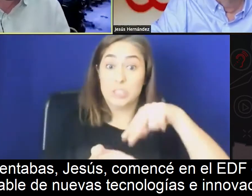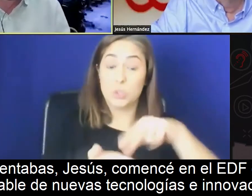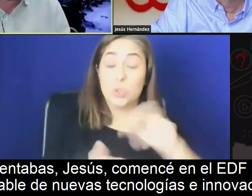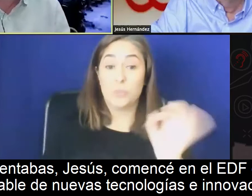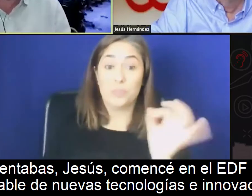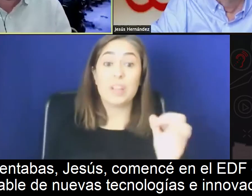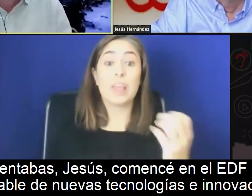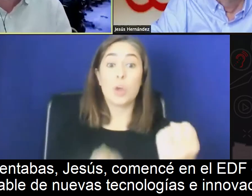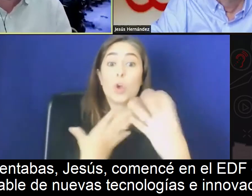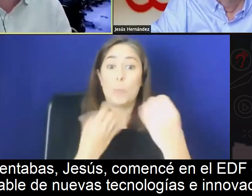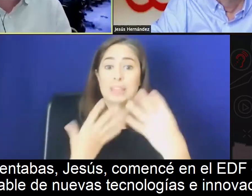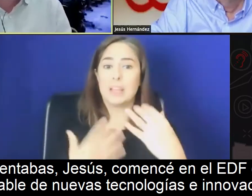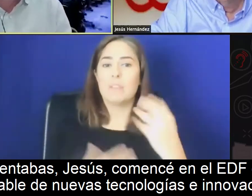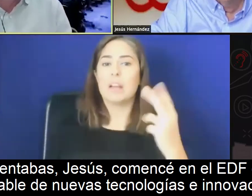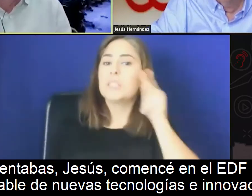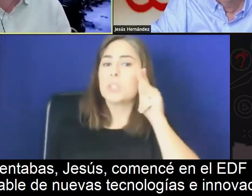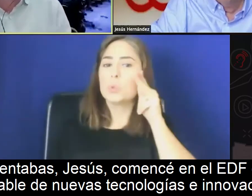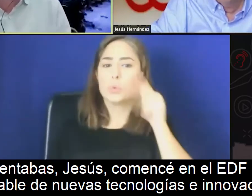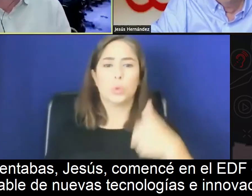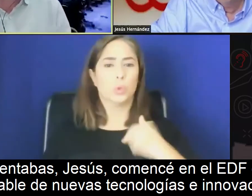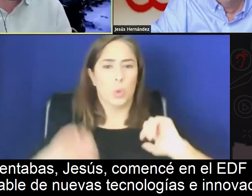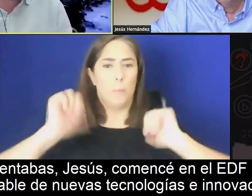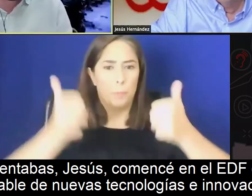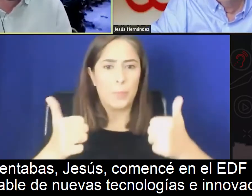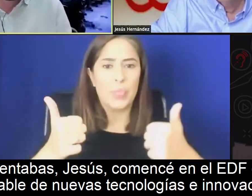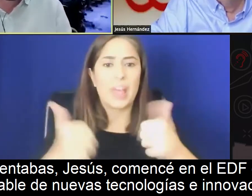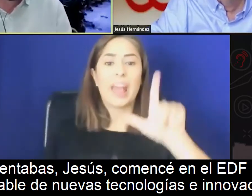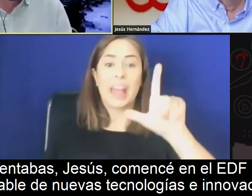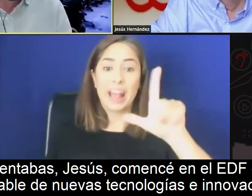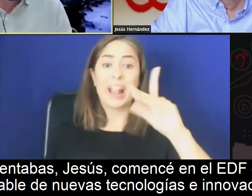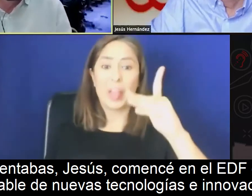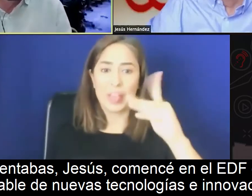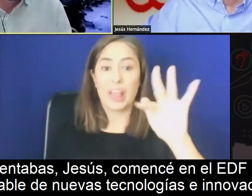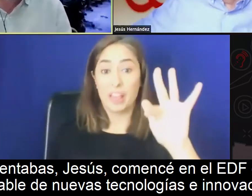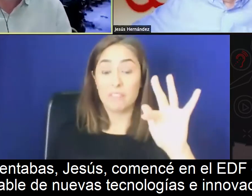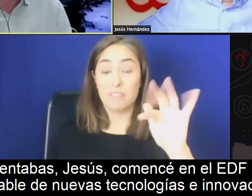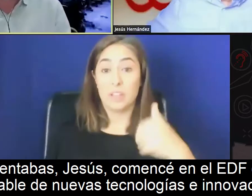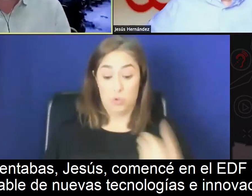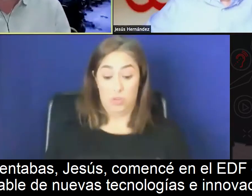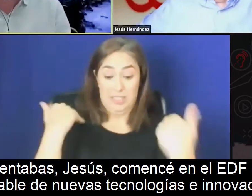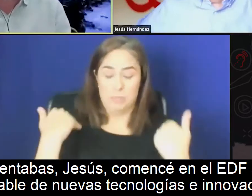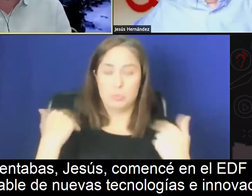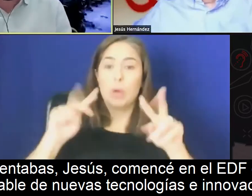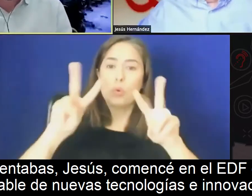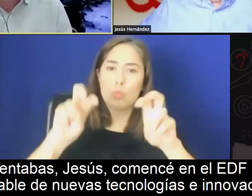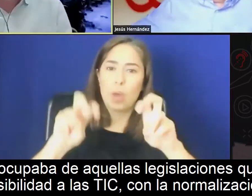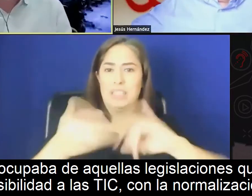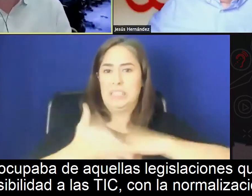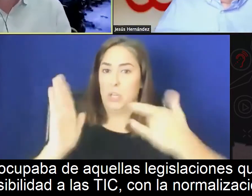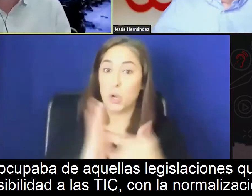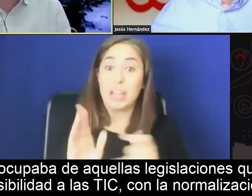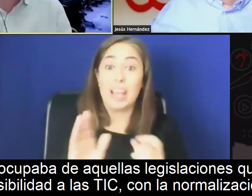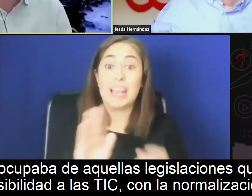que comencé en el EDF como responsables de nuevas tecnologías e innovación. Digamos